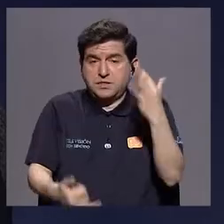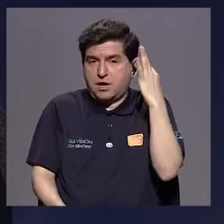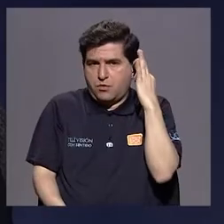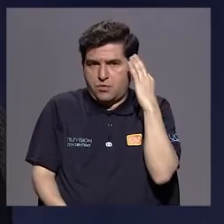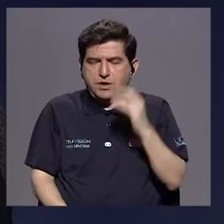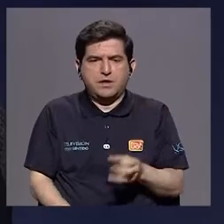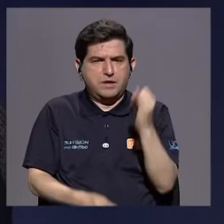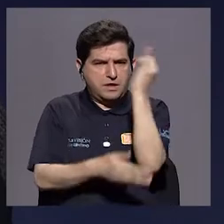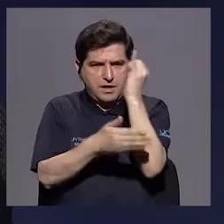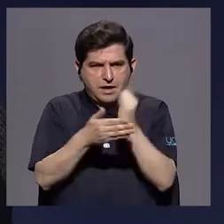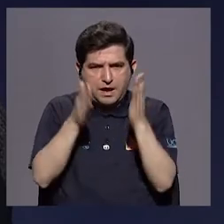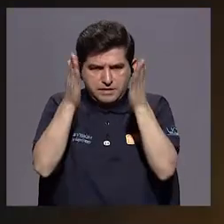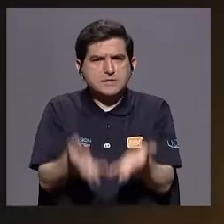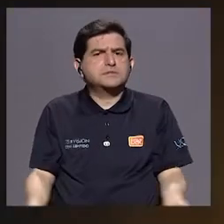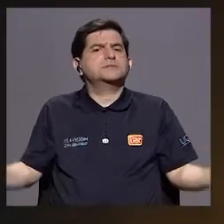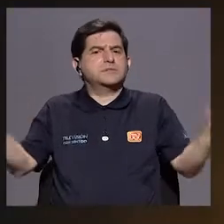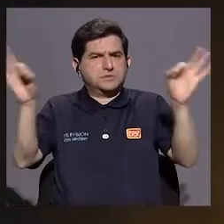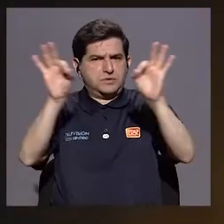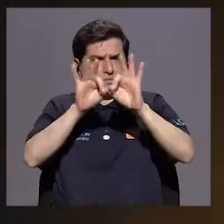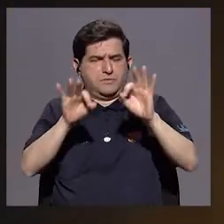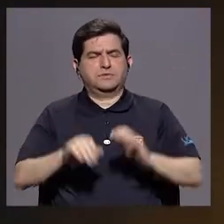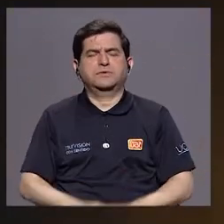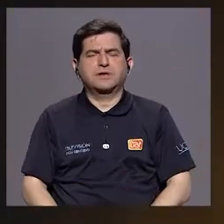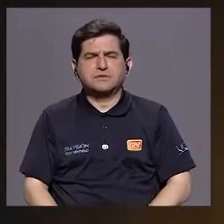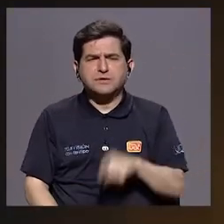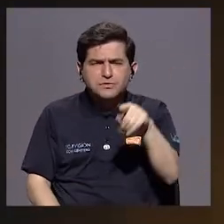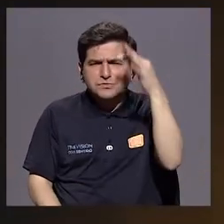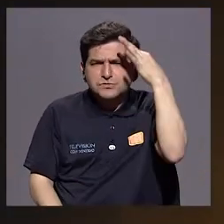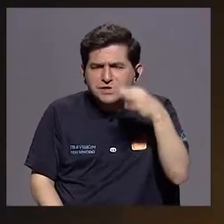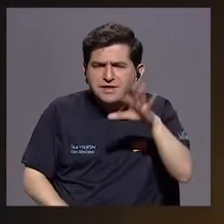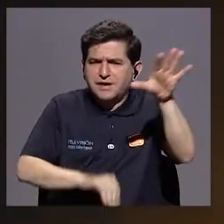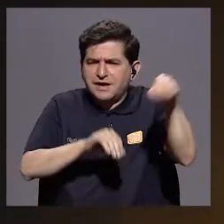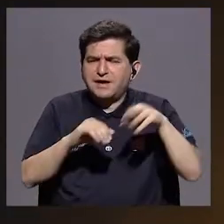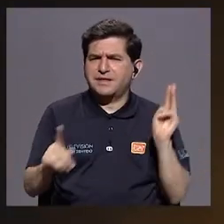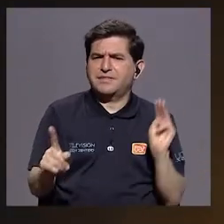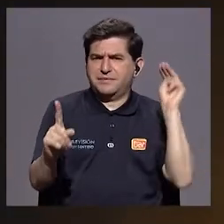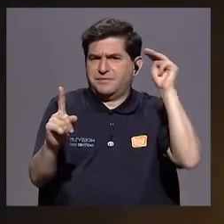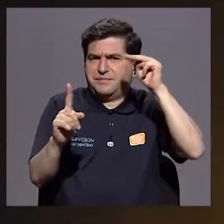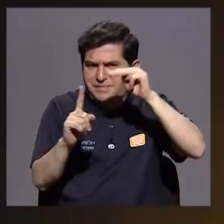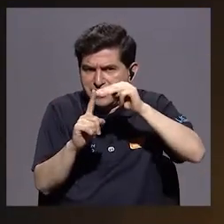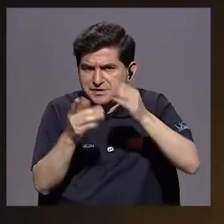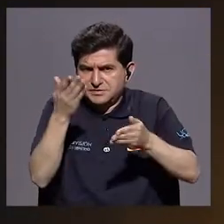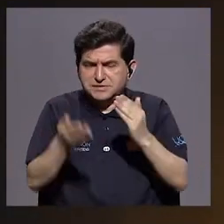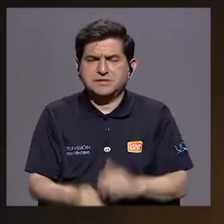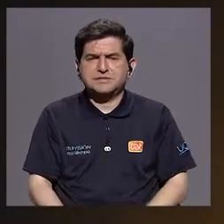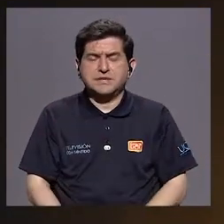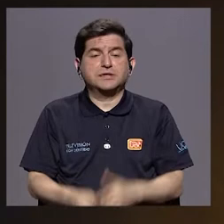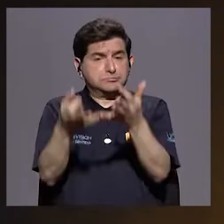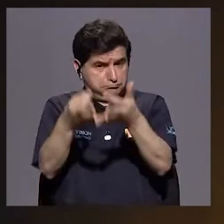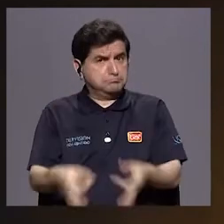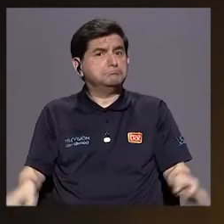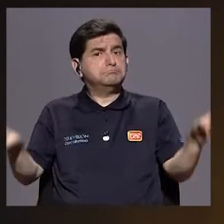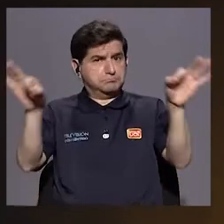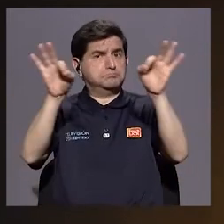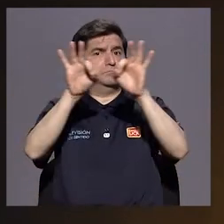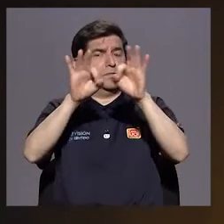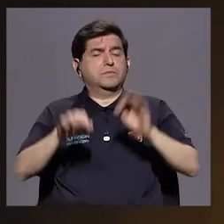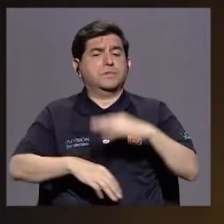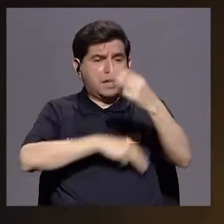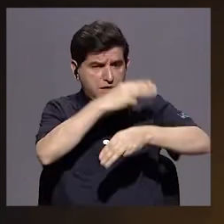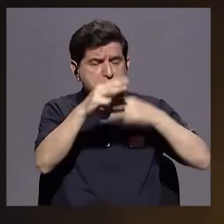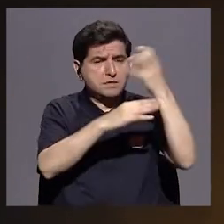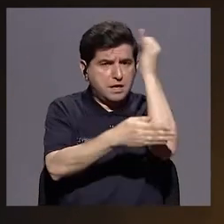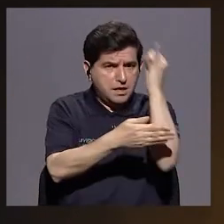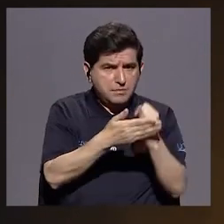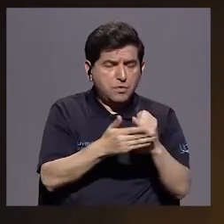algo muy importante crees vos que además de ser este mensaje un mensaje sin duda muy relevante para el mundo del